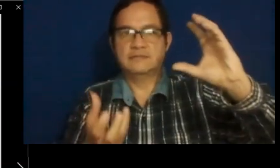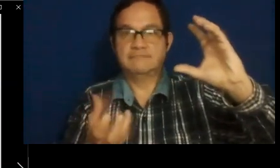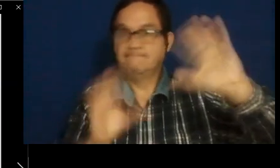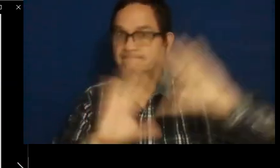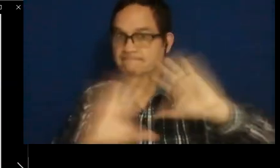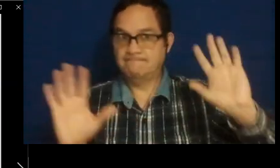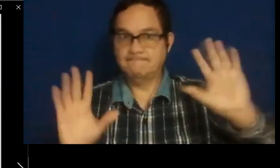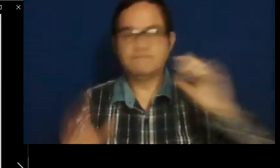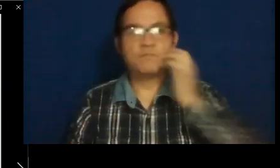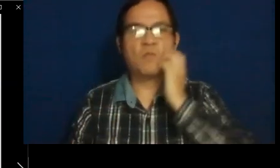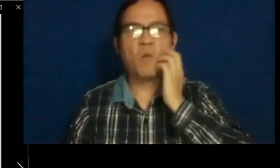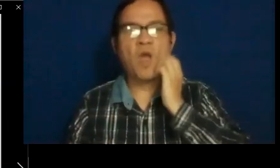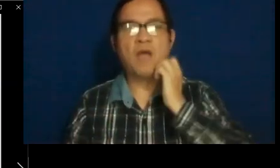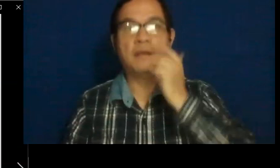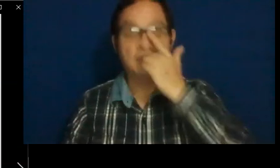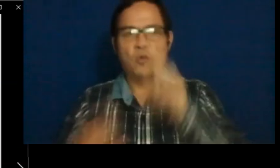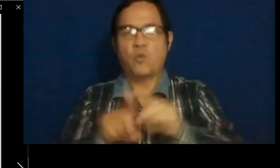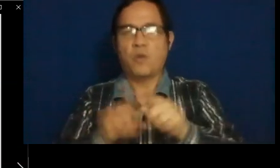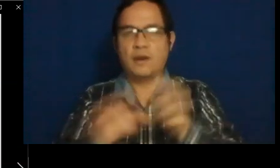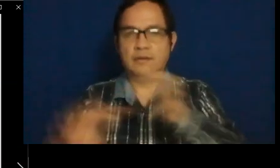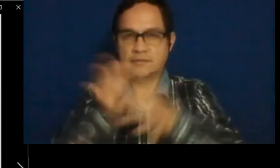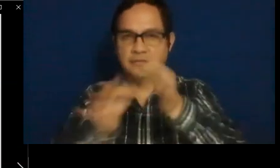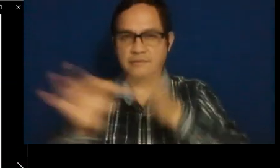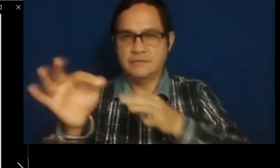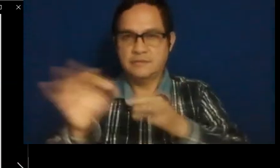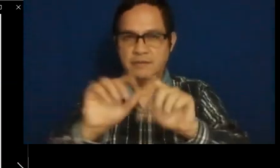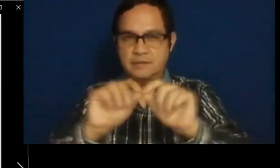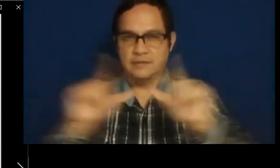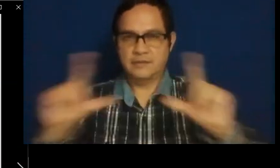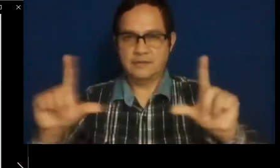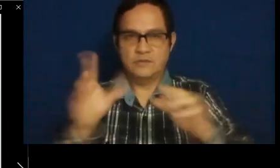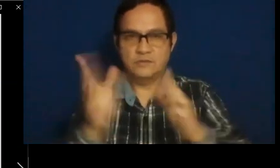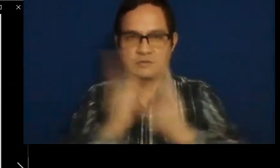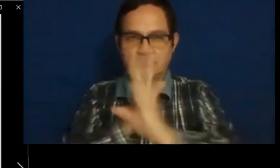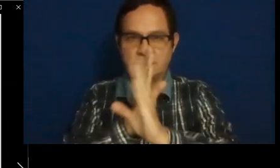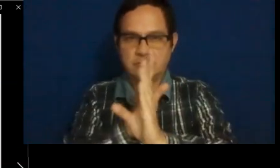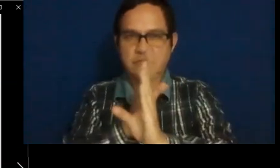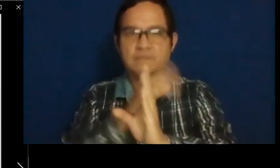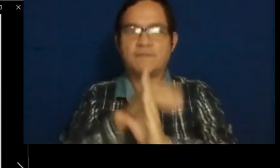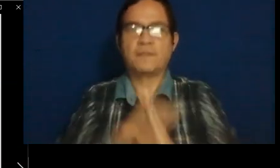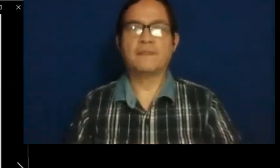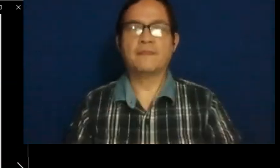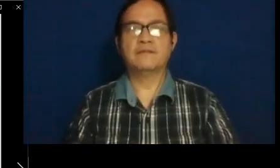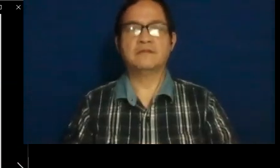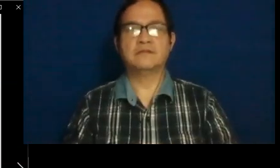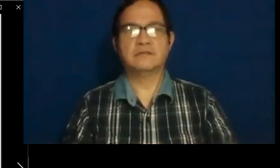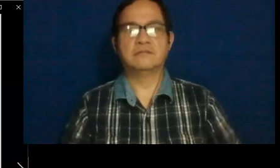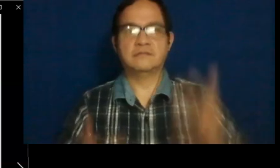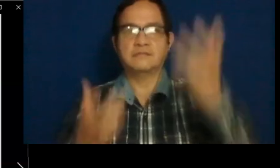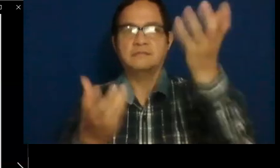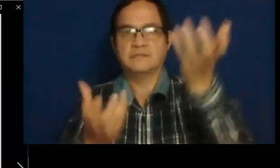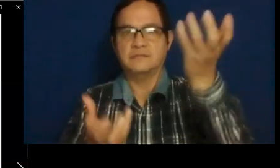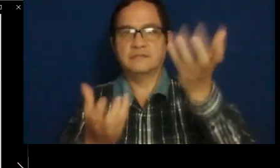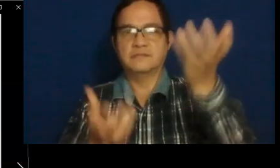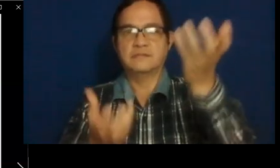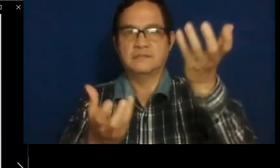¿vale? Entonces vamos a trasladar, digamos que este plano cartesiano al centro de esta masa y lo mismo el plano cartesiano al centro de esta